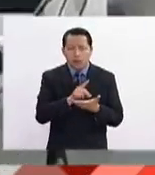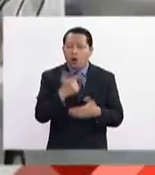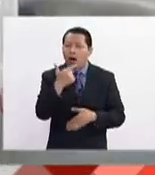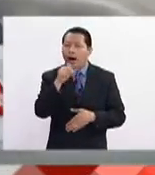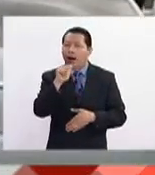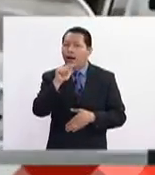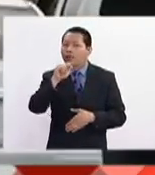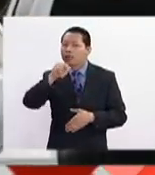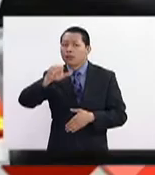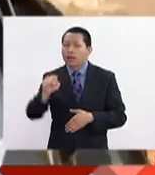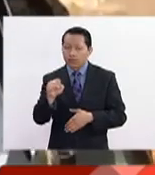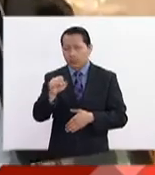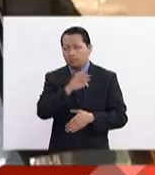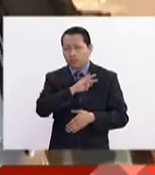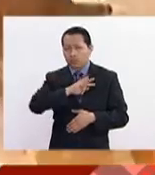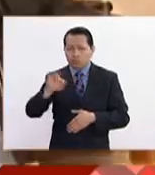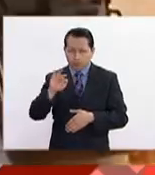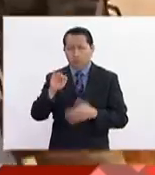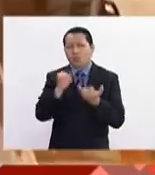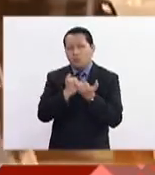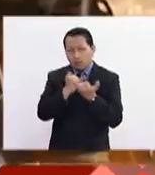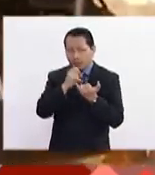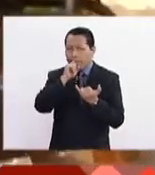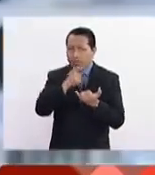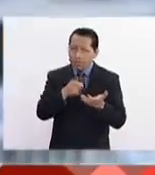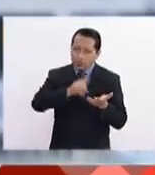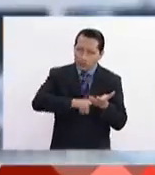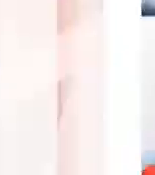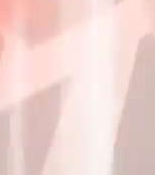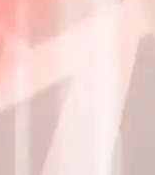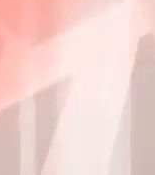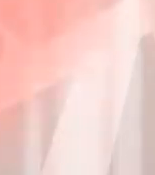tanto de la población como de los mismos elementos.